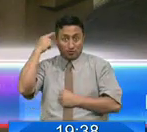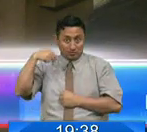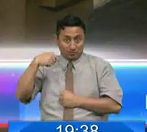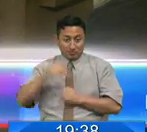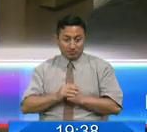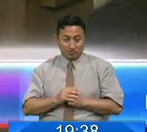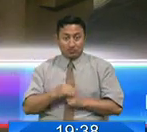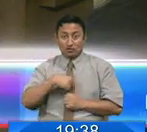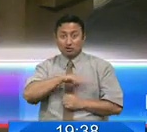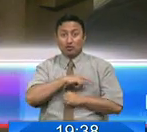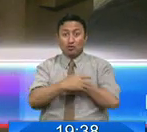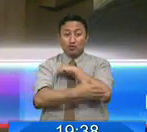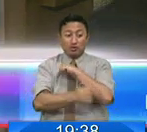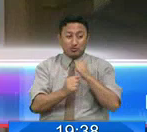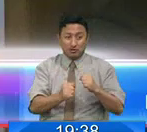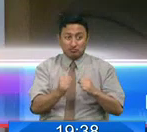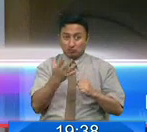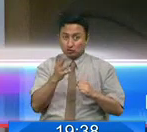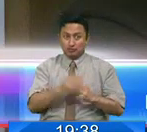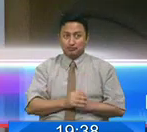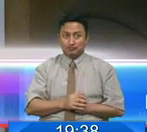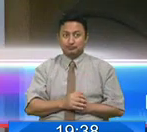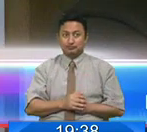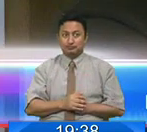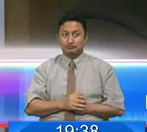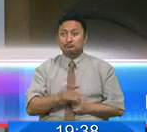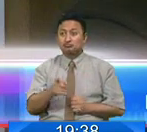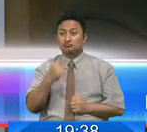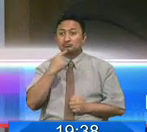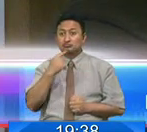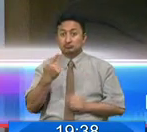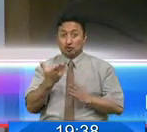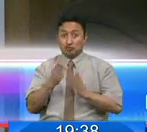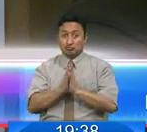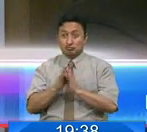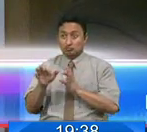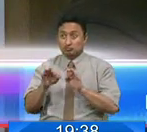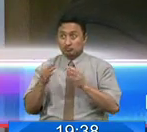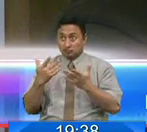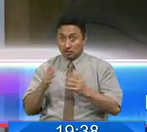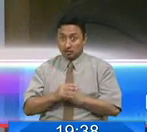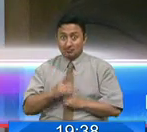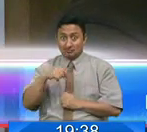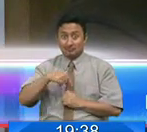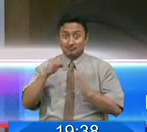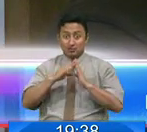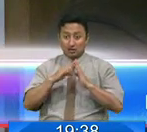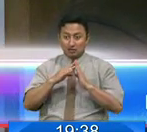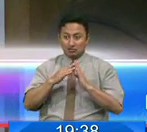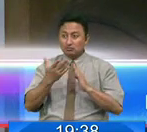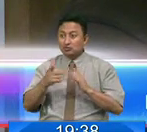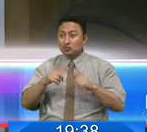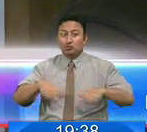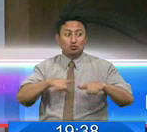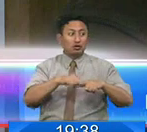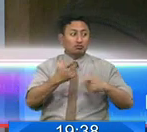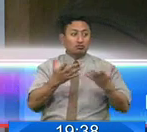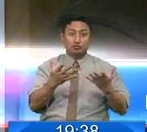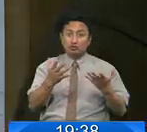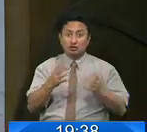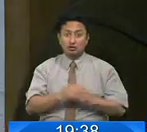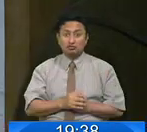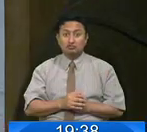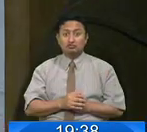porque no estoy en extrema pobreza lo que me supieron decir cuando les expliqué que ya tengo que salir de la casa y que no encuentro un lugar donde irme